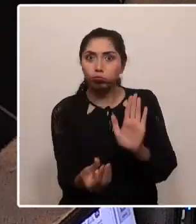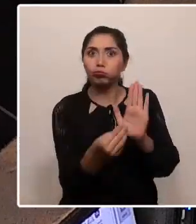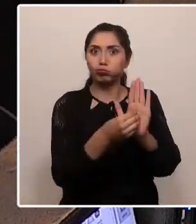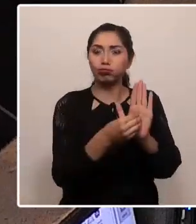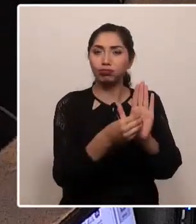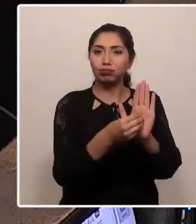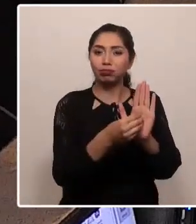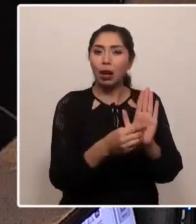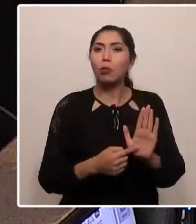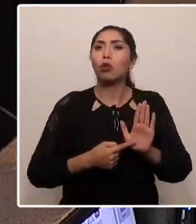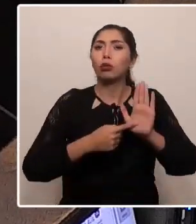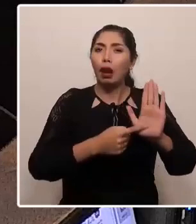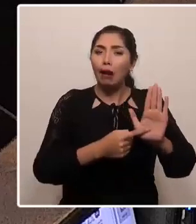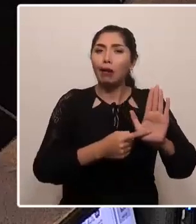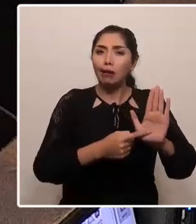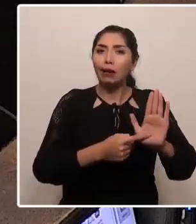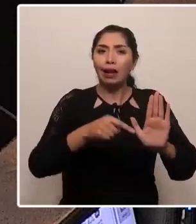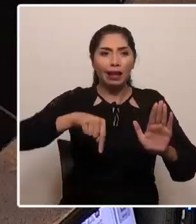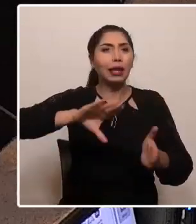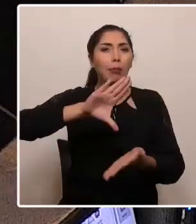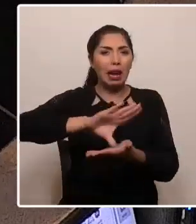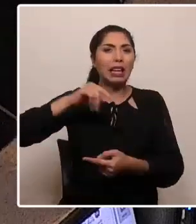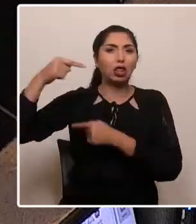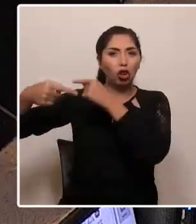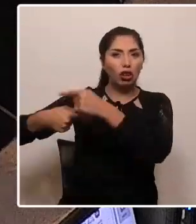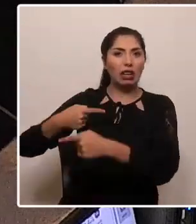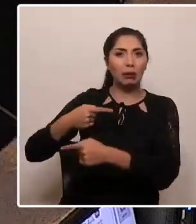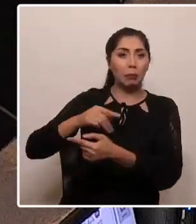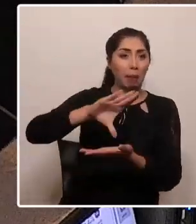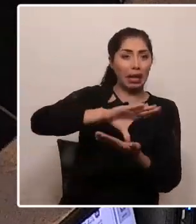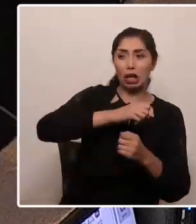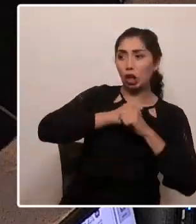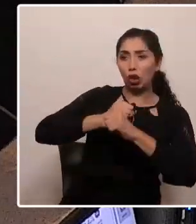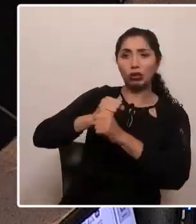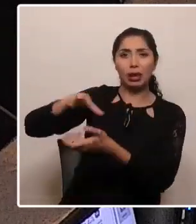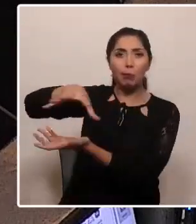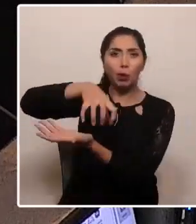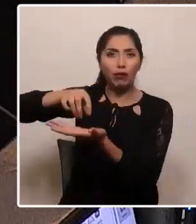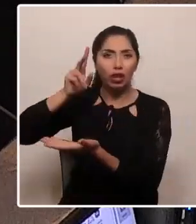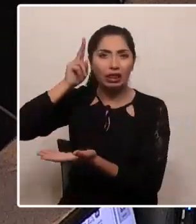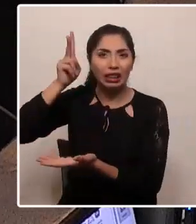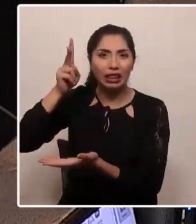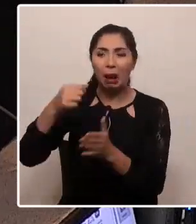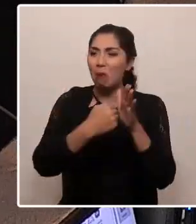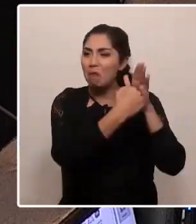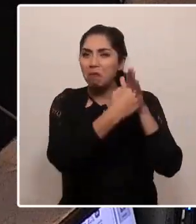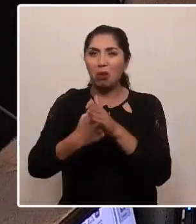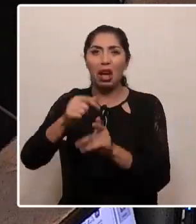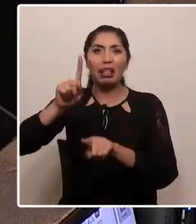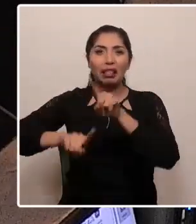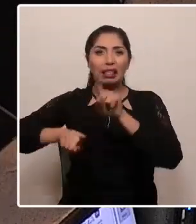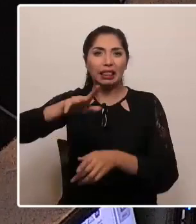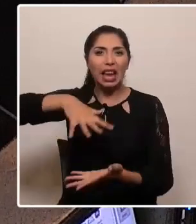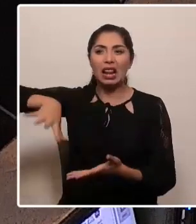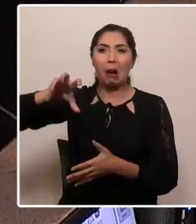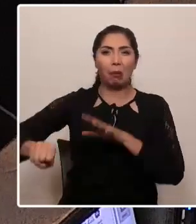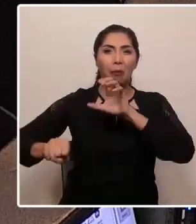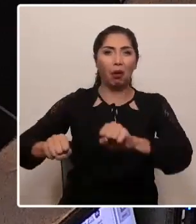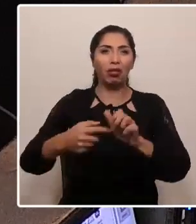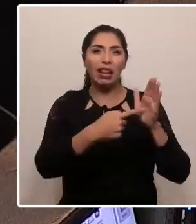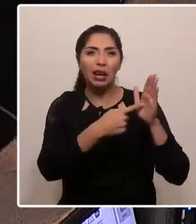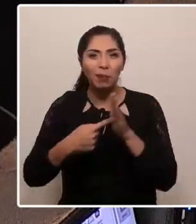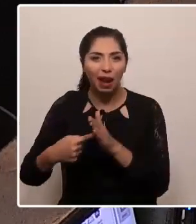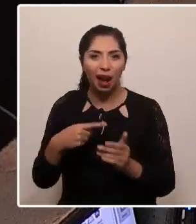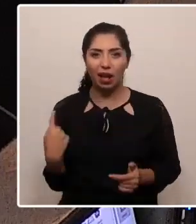este país contra los pueblos indígenas que terminaron excluyéndonos, quitándonos las tierras, discriminándonos. Pero